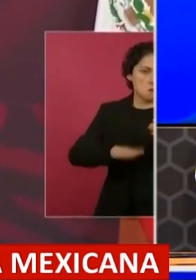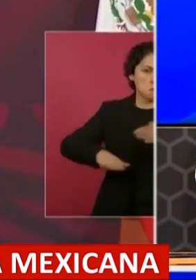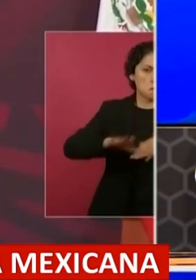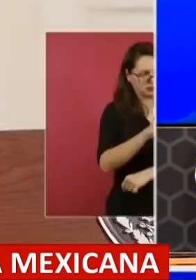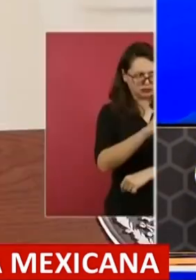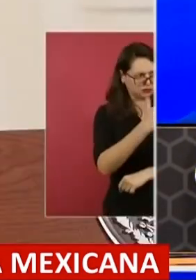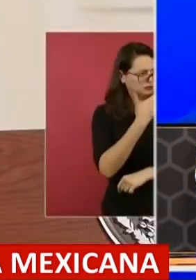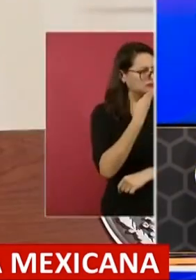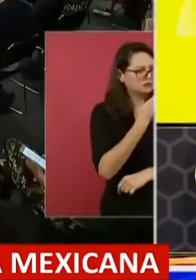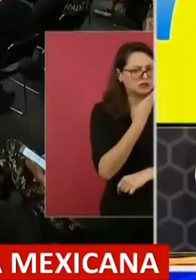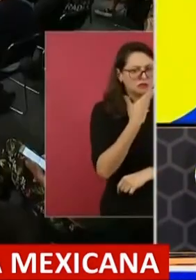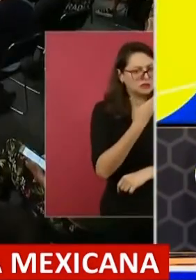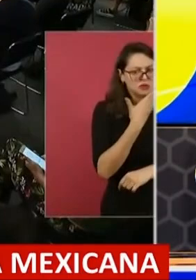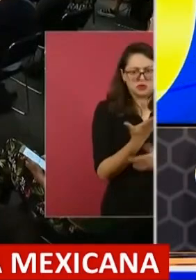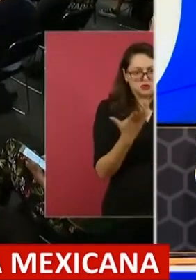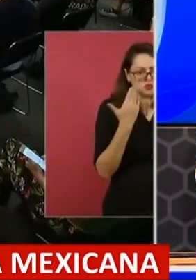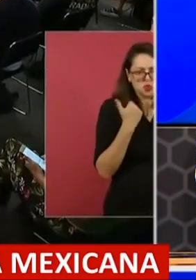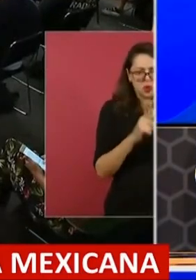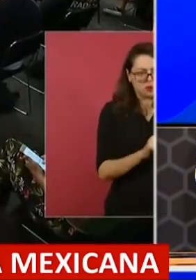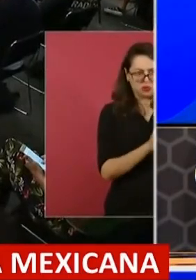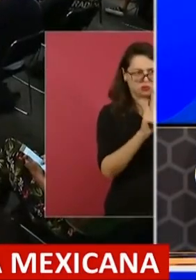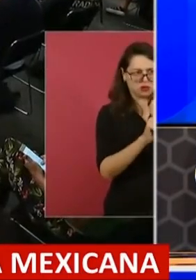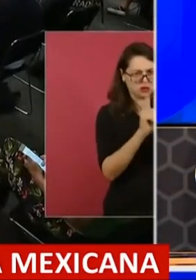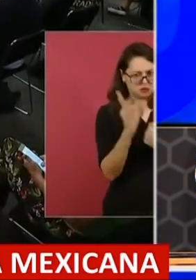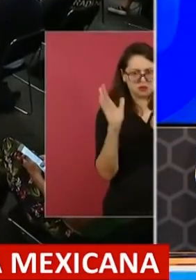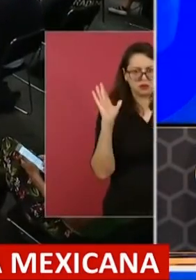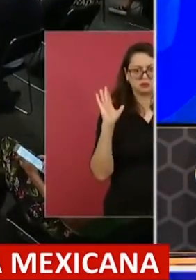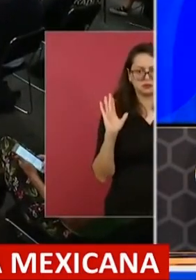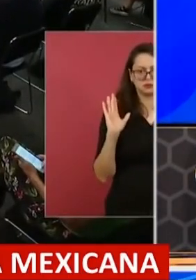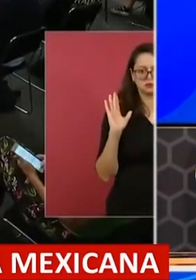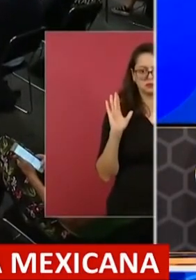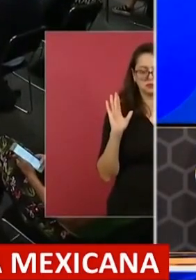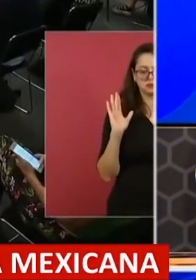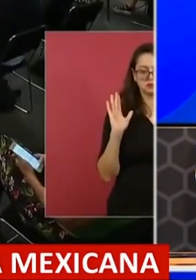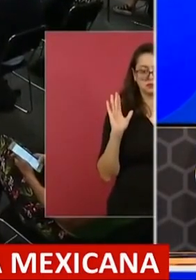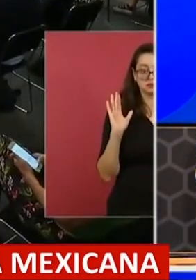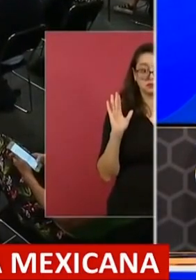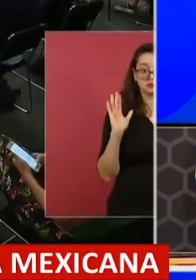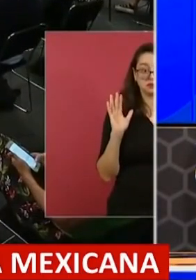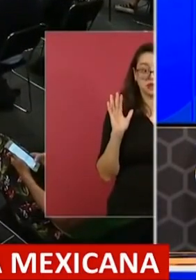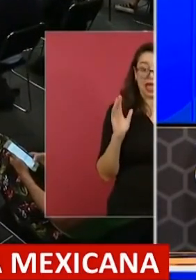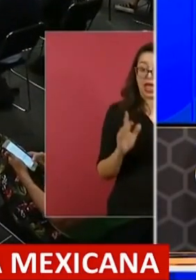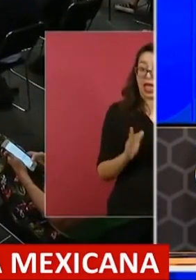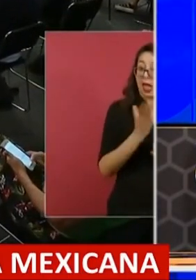México formamos parte de este foro desde el año de